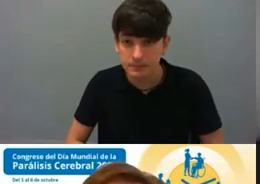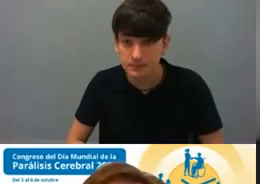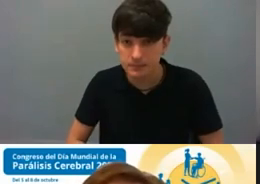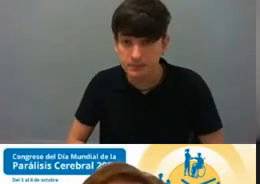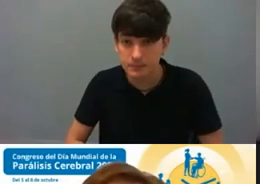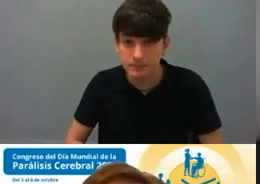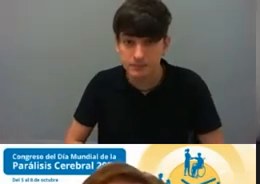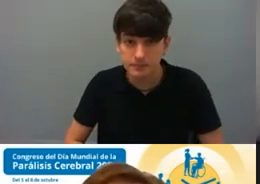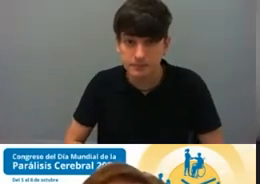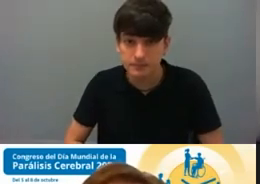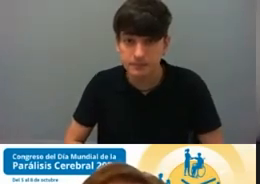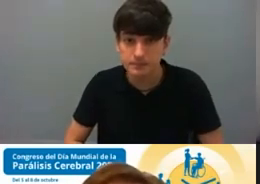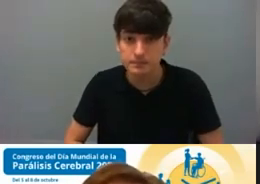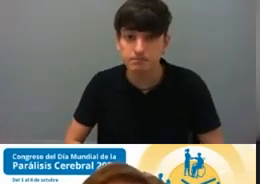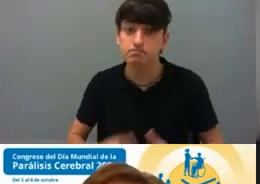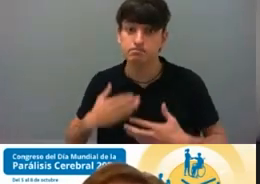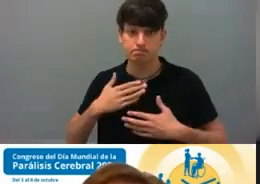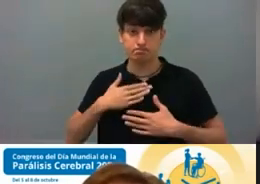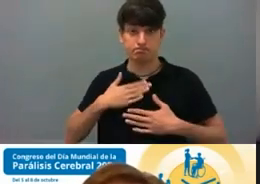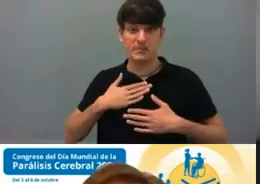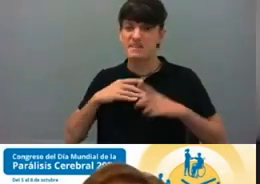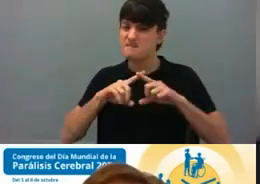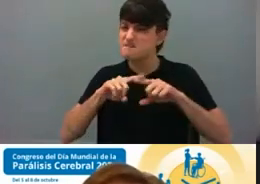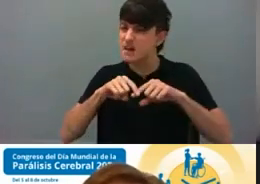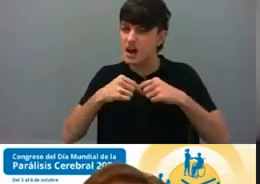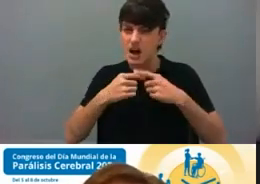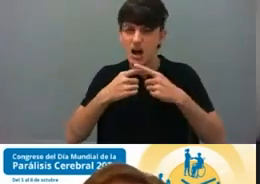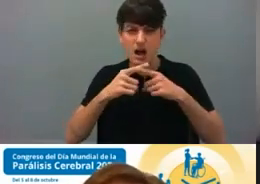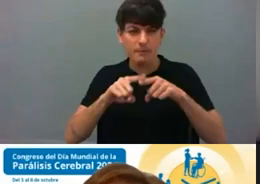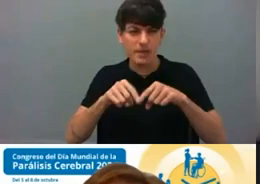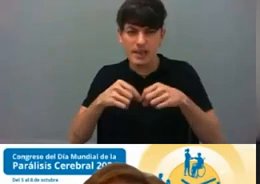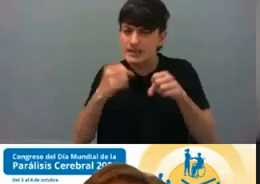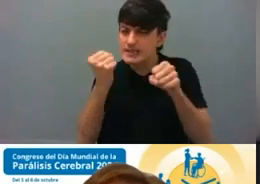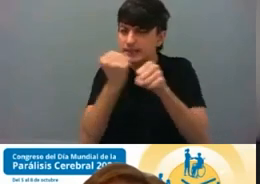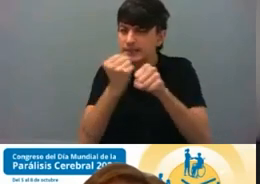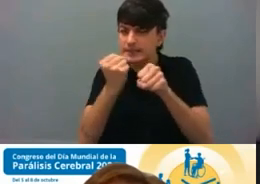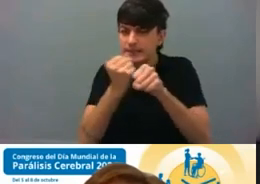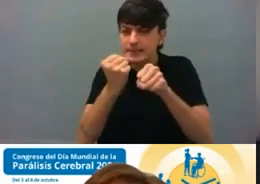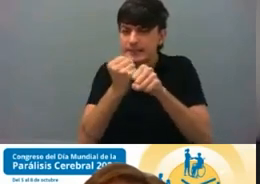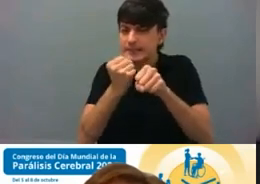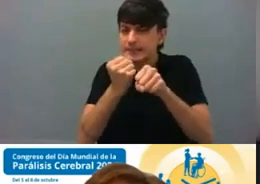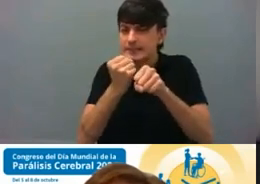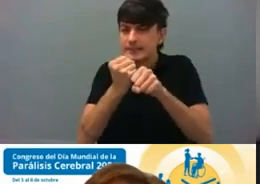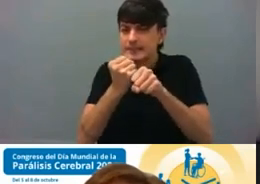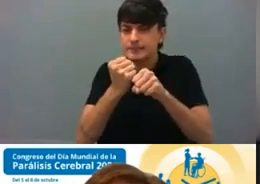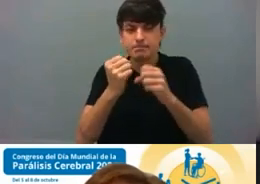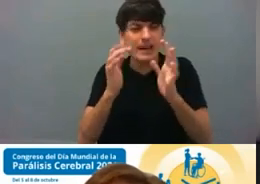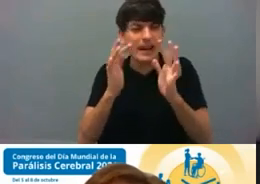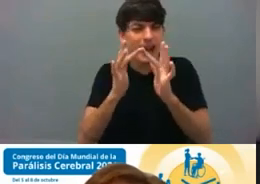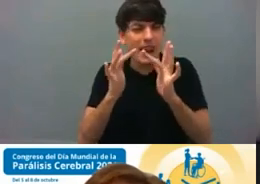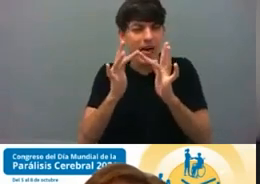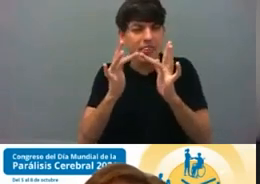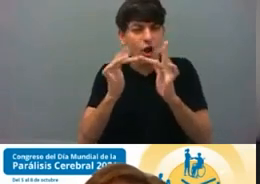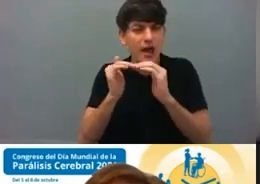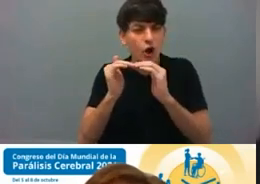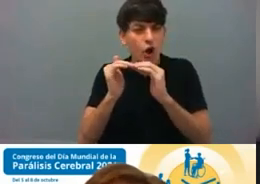Pues en mi familia trabajamos mucho el mantenimiento de las relaciones y